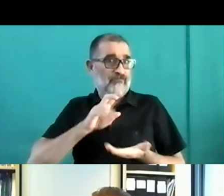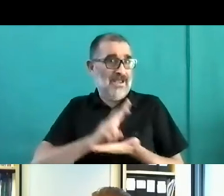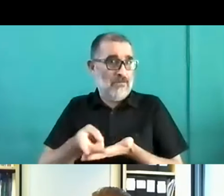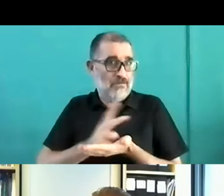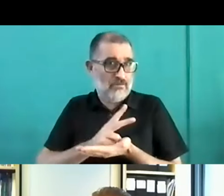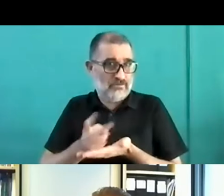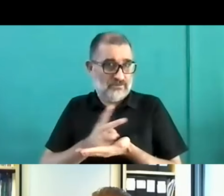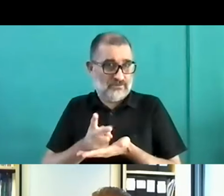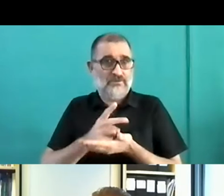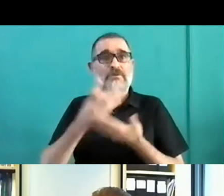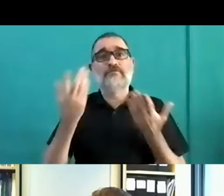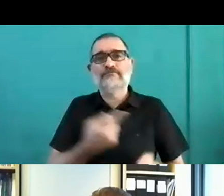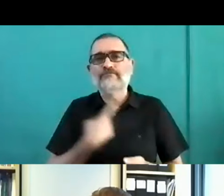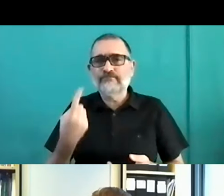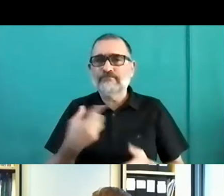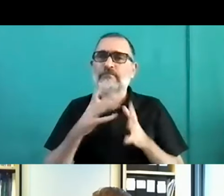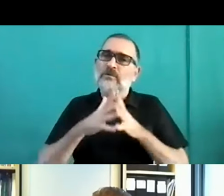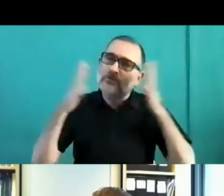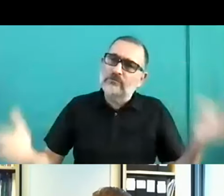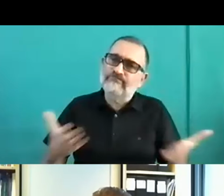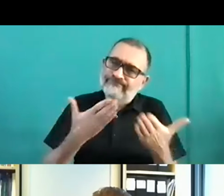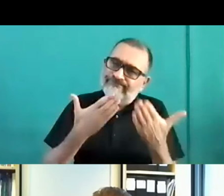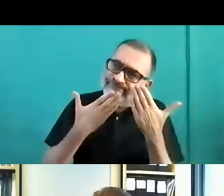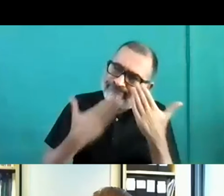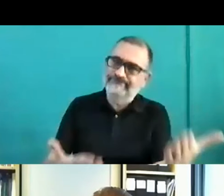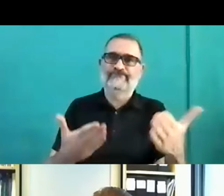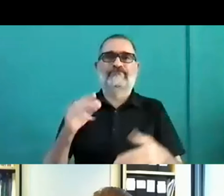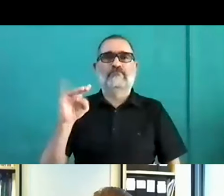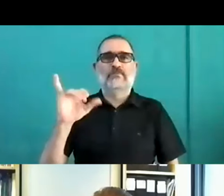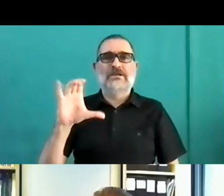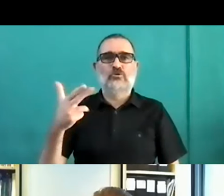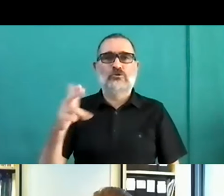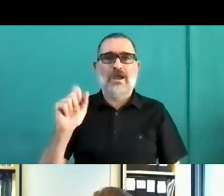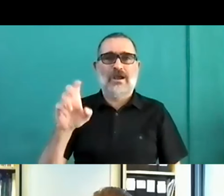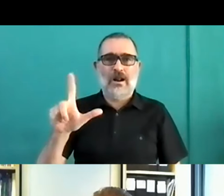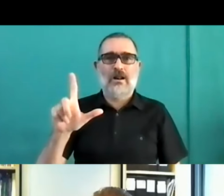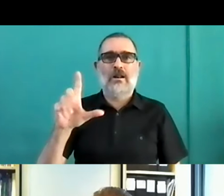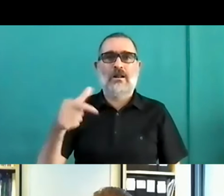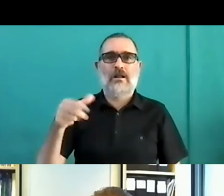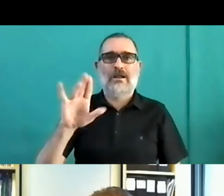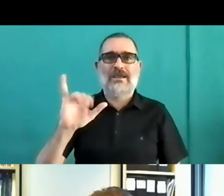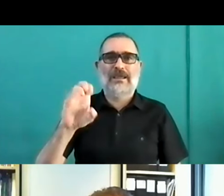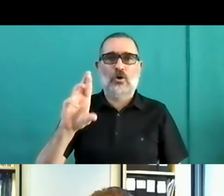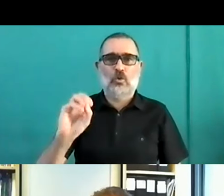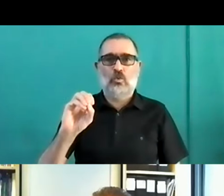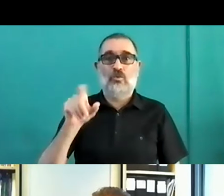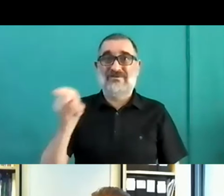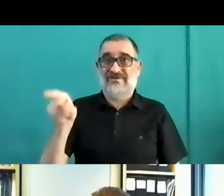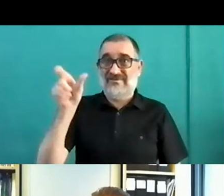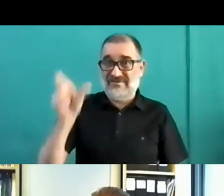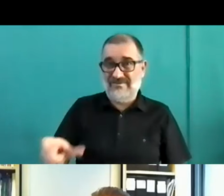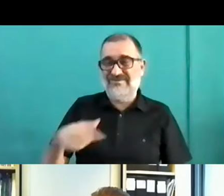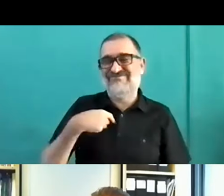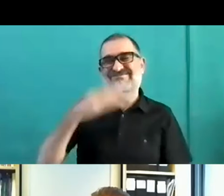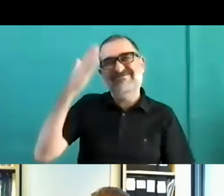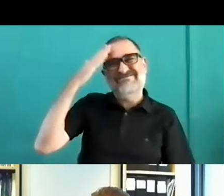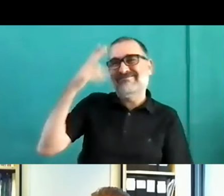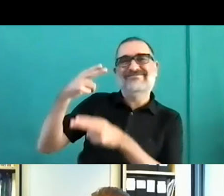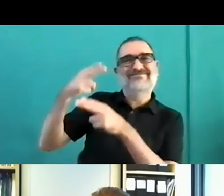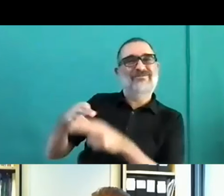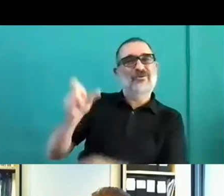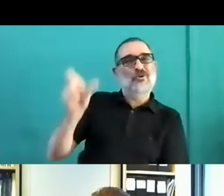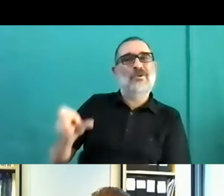Miki. Ella es una joven ganadora por Latinoamérica ganadora por Latinoamérica del premio Sacar